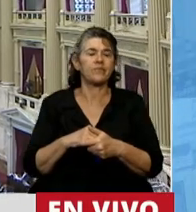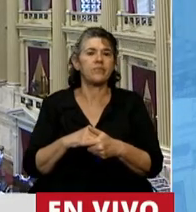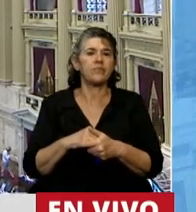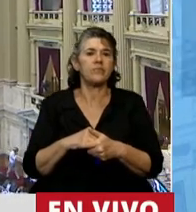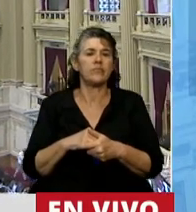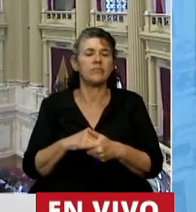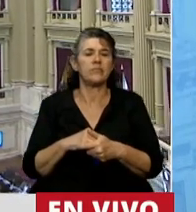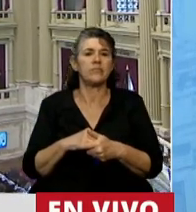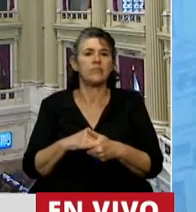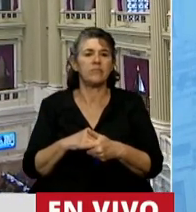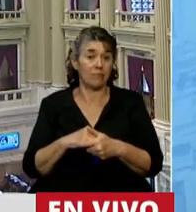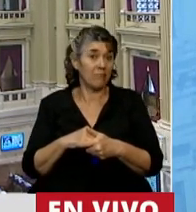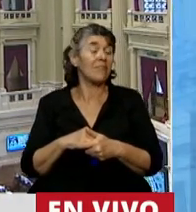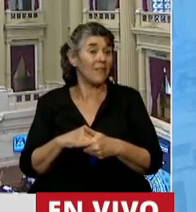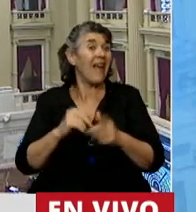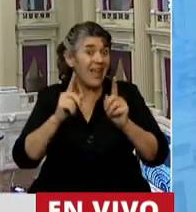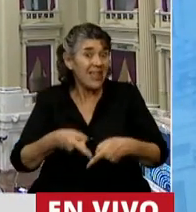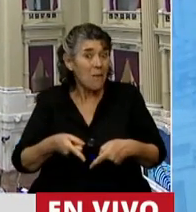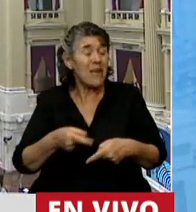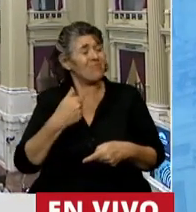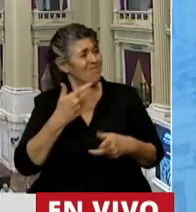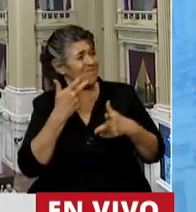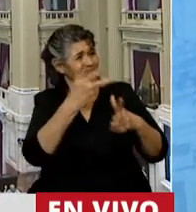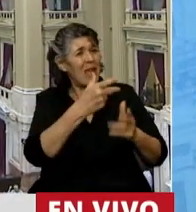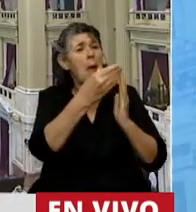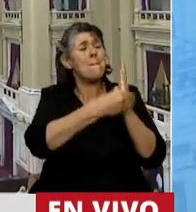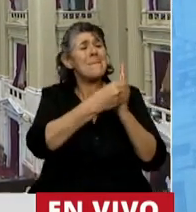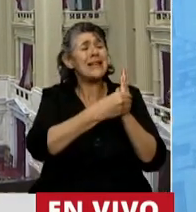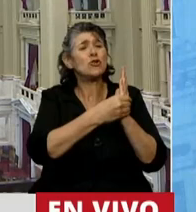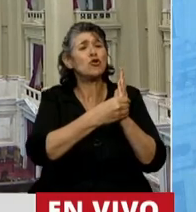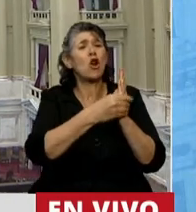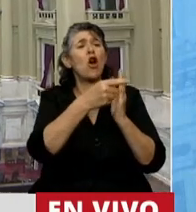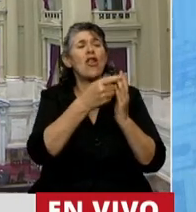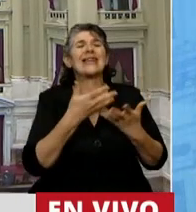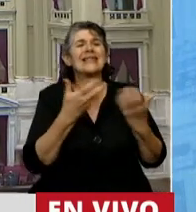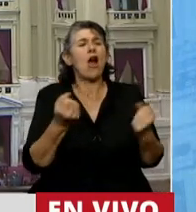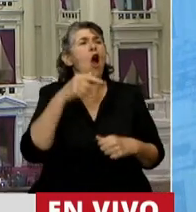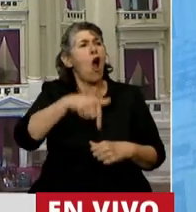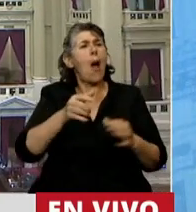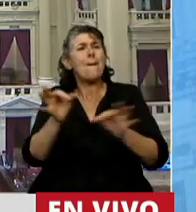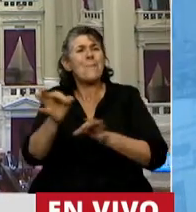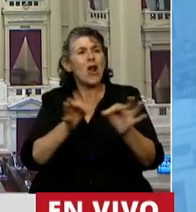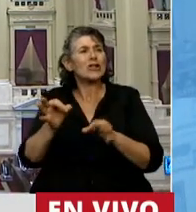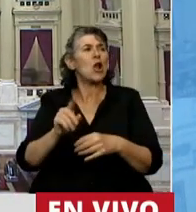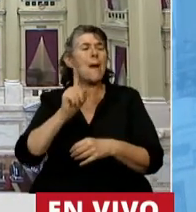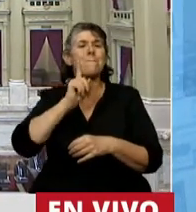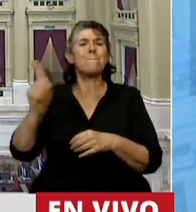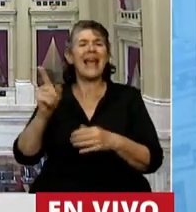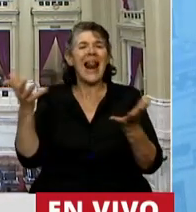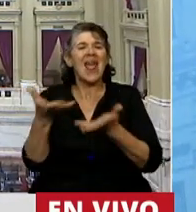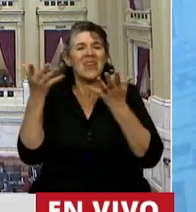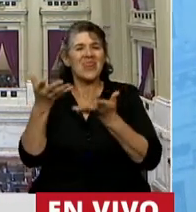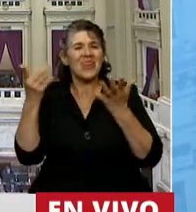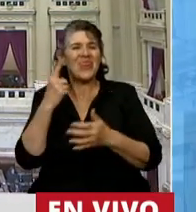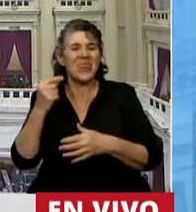Y para recordarle al ministro de Salud, hoy se va a tratar un proyecto de los 1000 días. En la provincia de San Juan, este proyecto